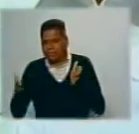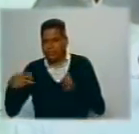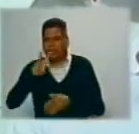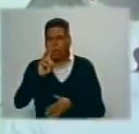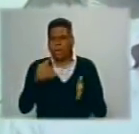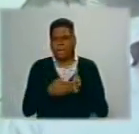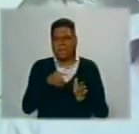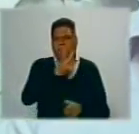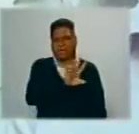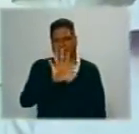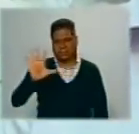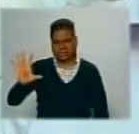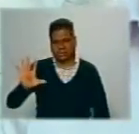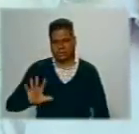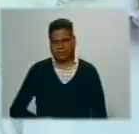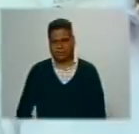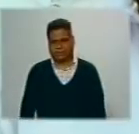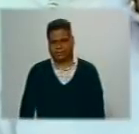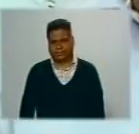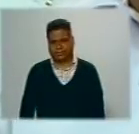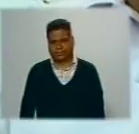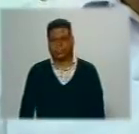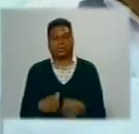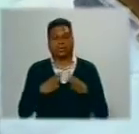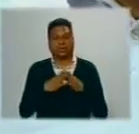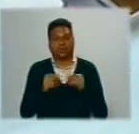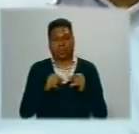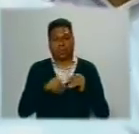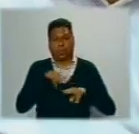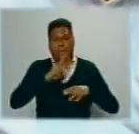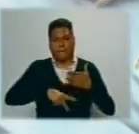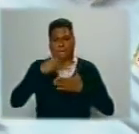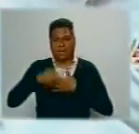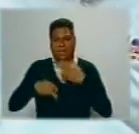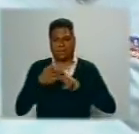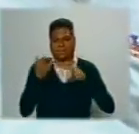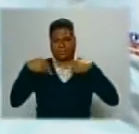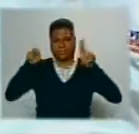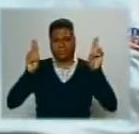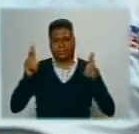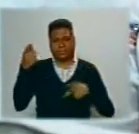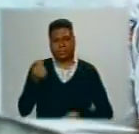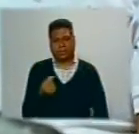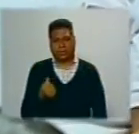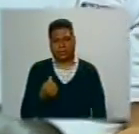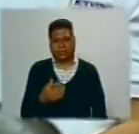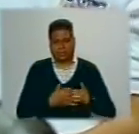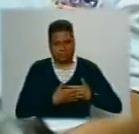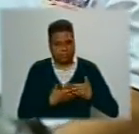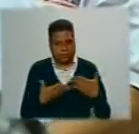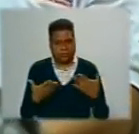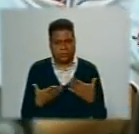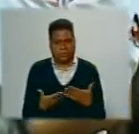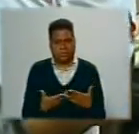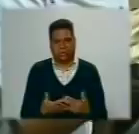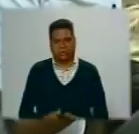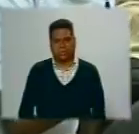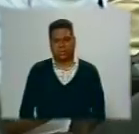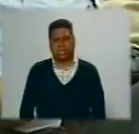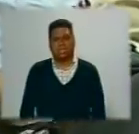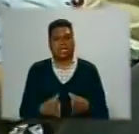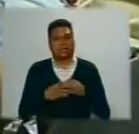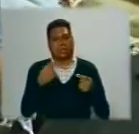Garantizar el desarrollo económico y social de la nación, la paz económica y la disponibilidad suficiente de